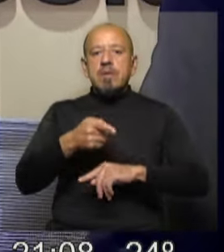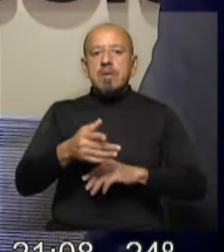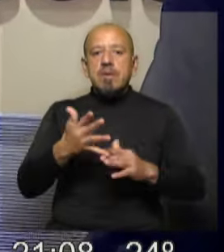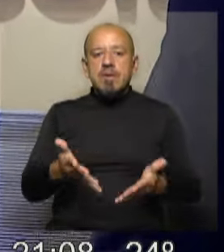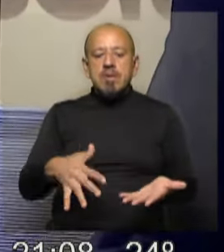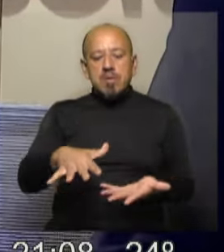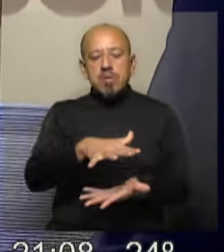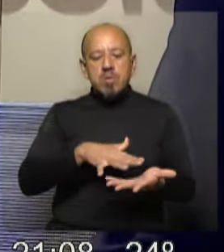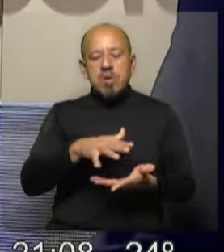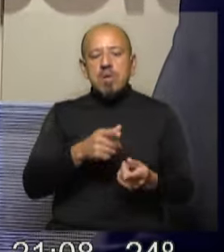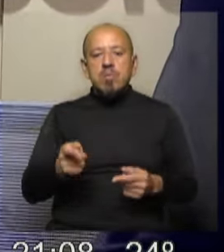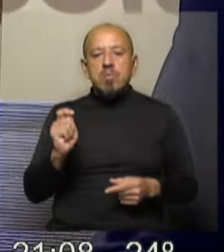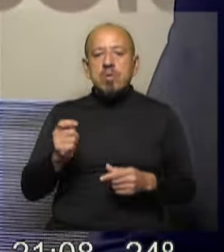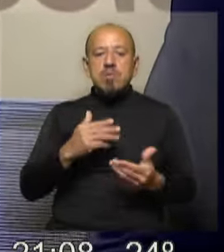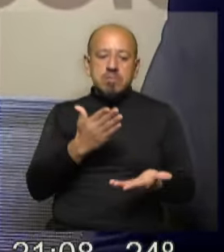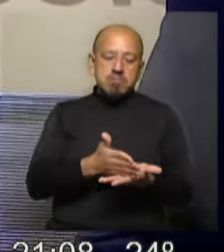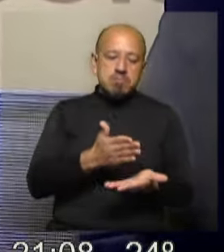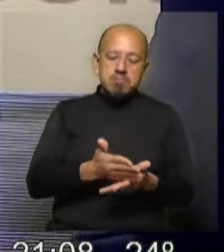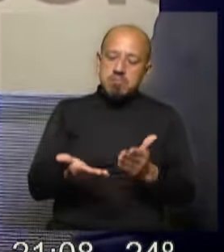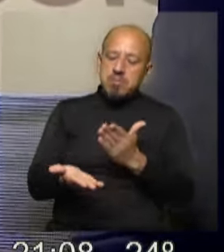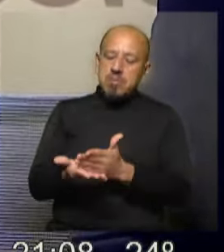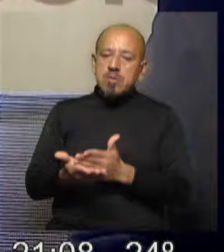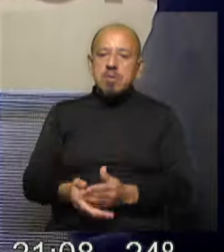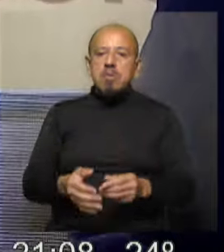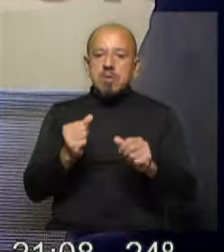público colaborativo en el cual van a poder